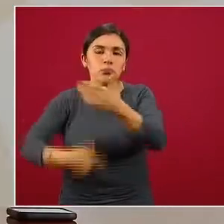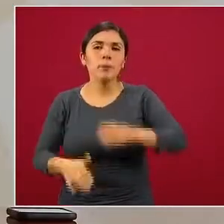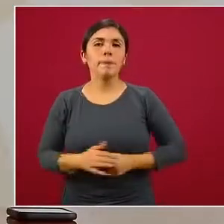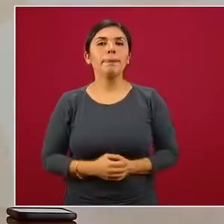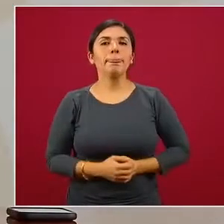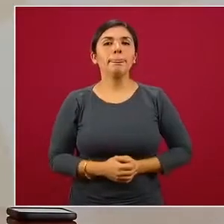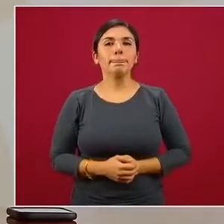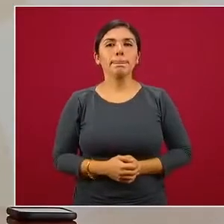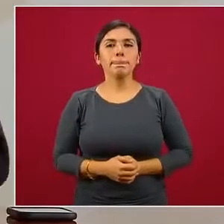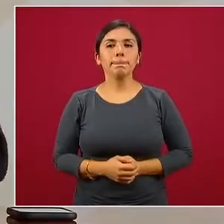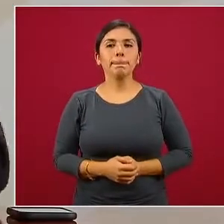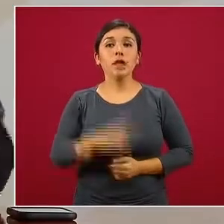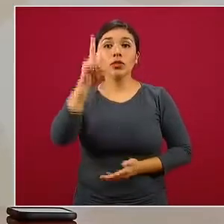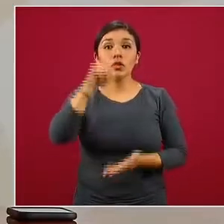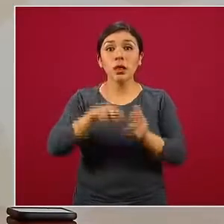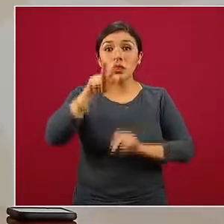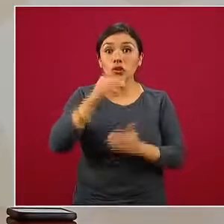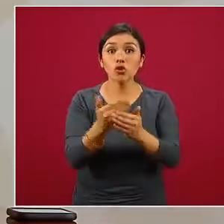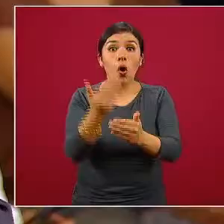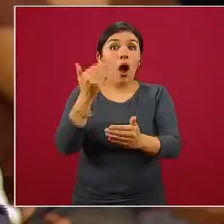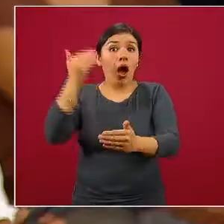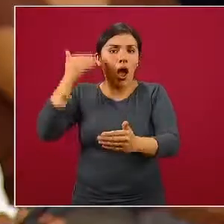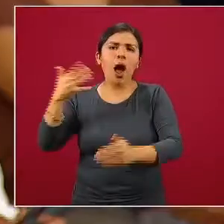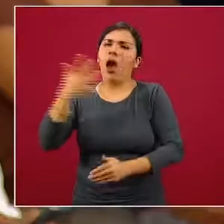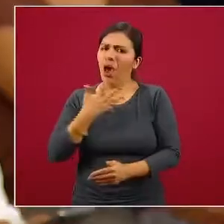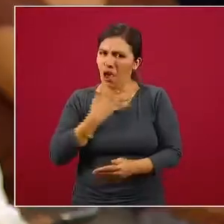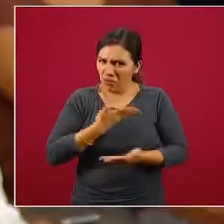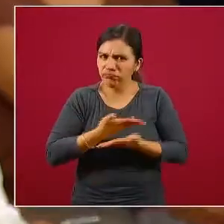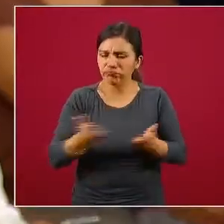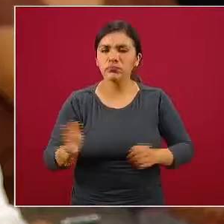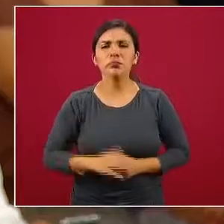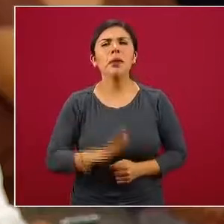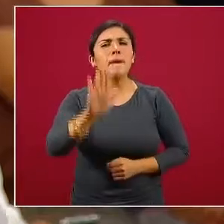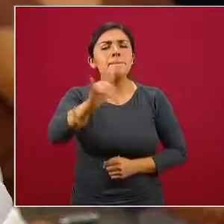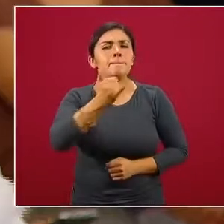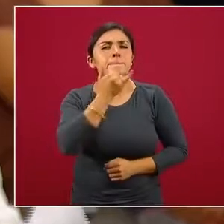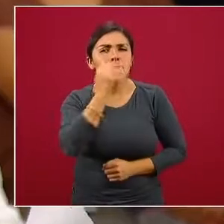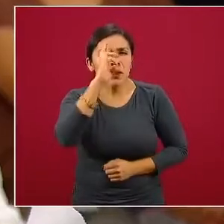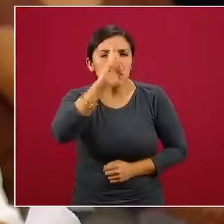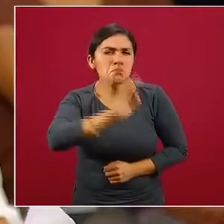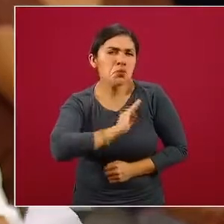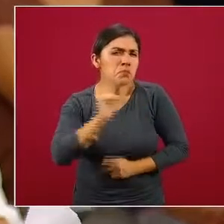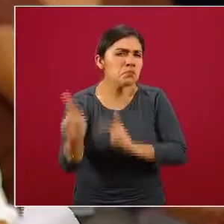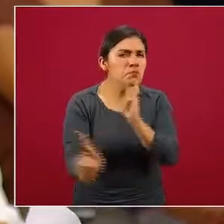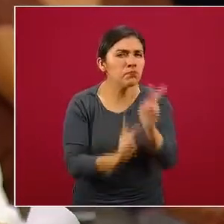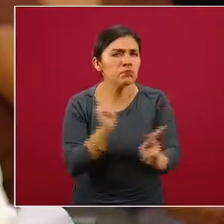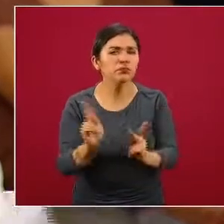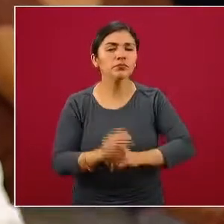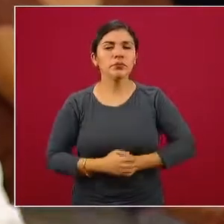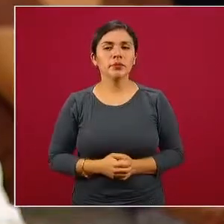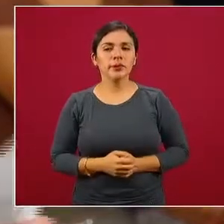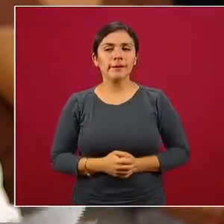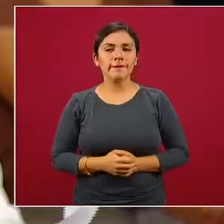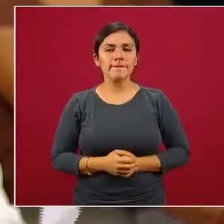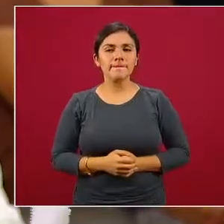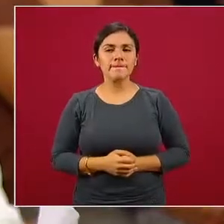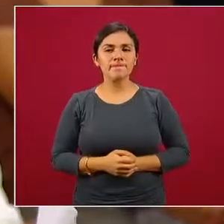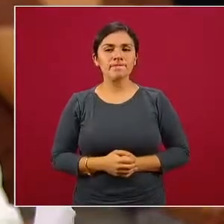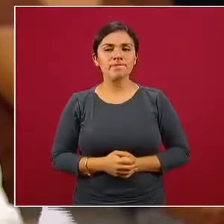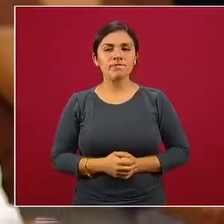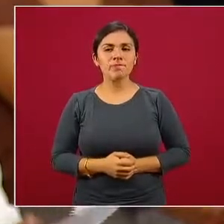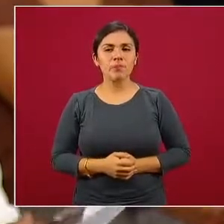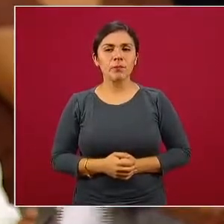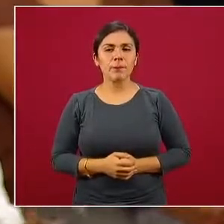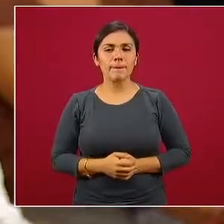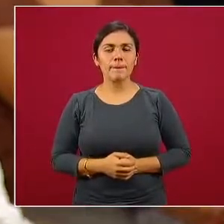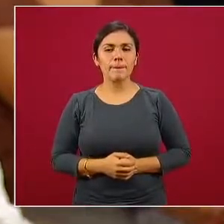2018 hacia atrás está disponible todo. Con todo respeto, puedo preguntar, ¿por qué no hubo una decisión adelantar el proceso un